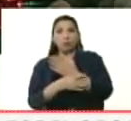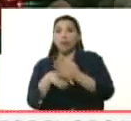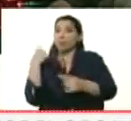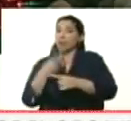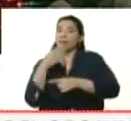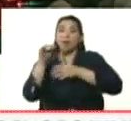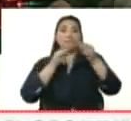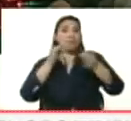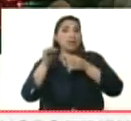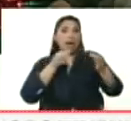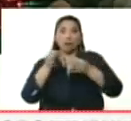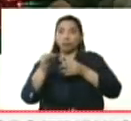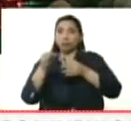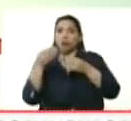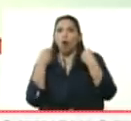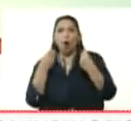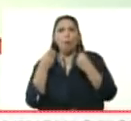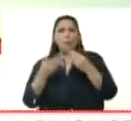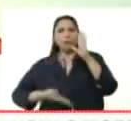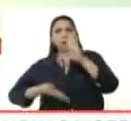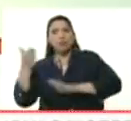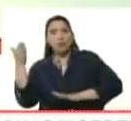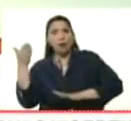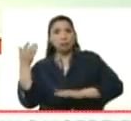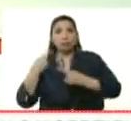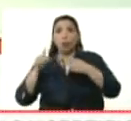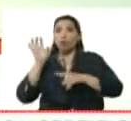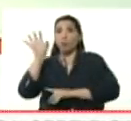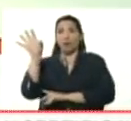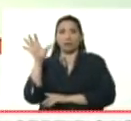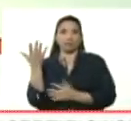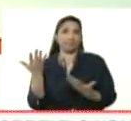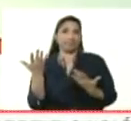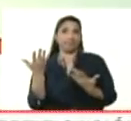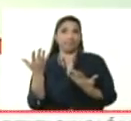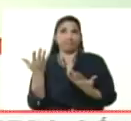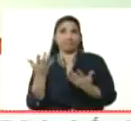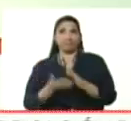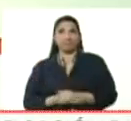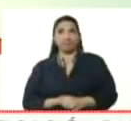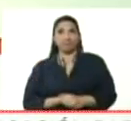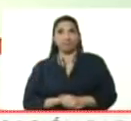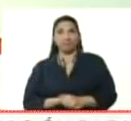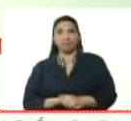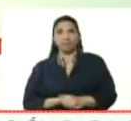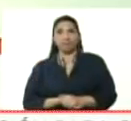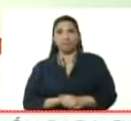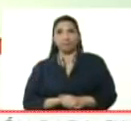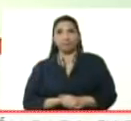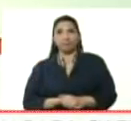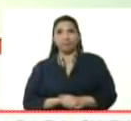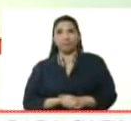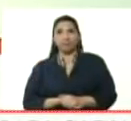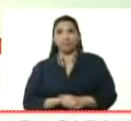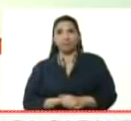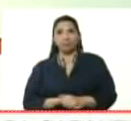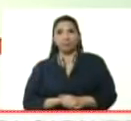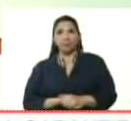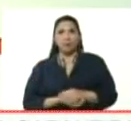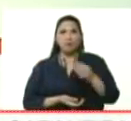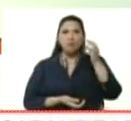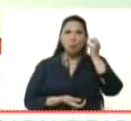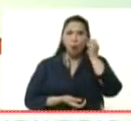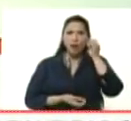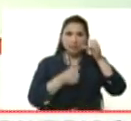ayudamos nosotros para que saliera, ¿no? Seguramente, pero le dimos su, ¿cómo se llama?, su pasaporte. Que ella pide explicaciones, ¿cómo